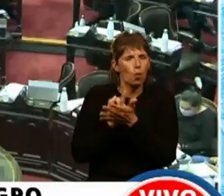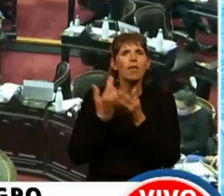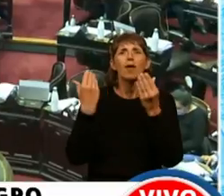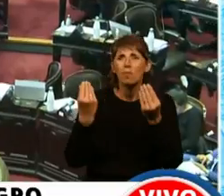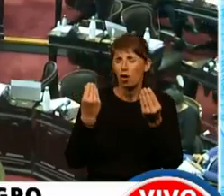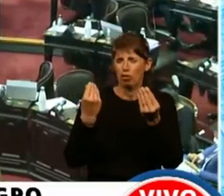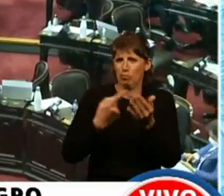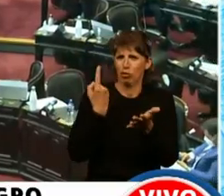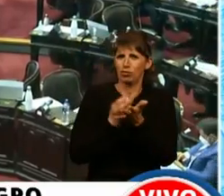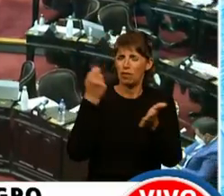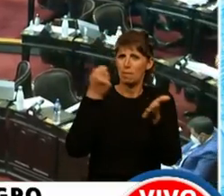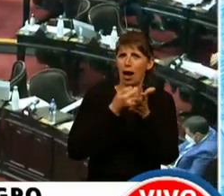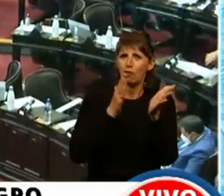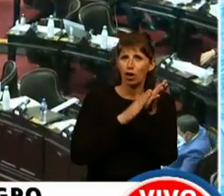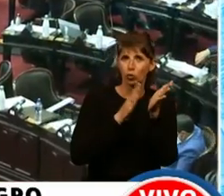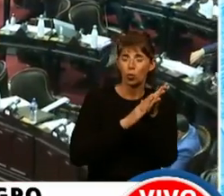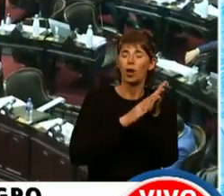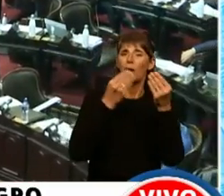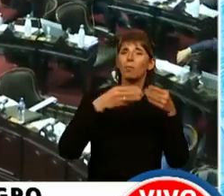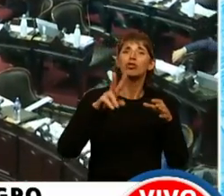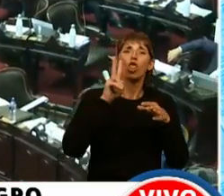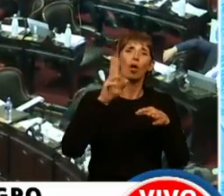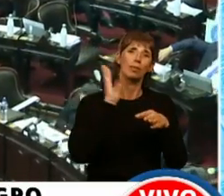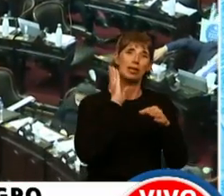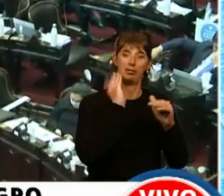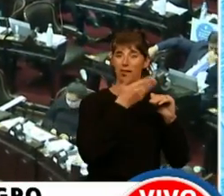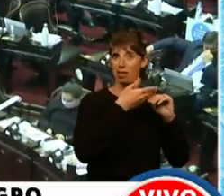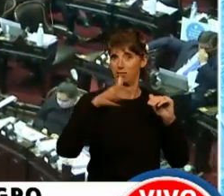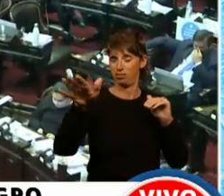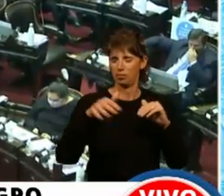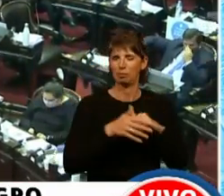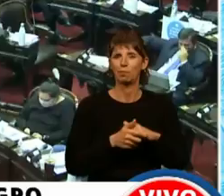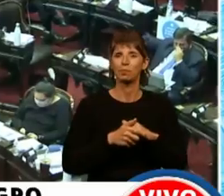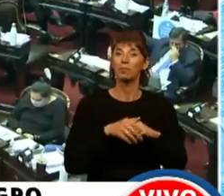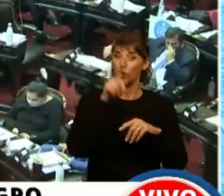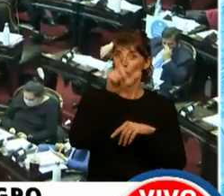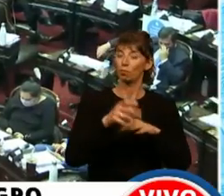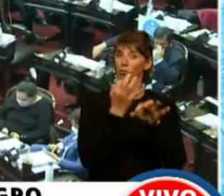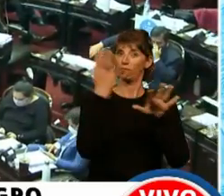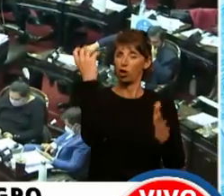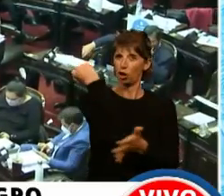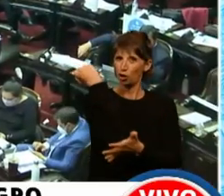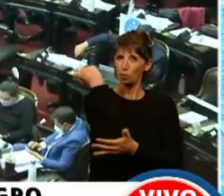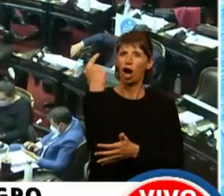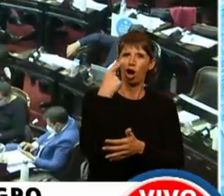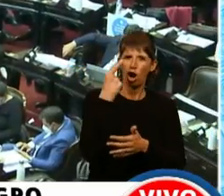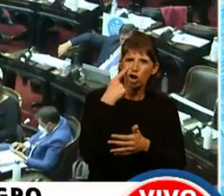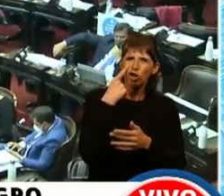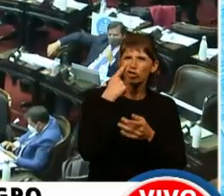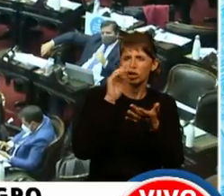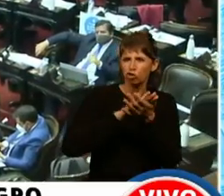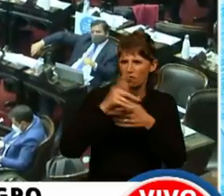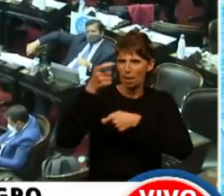2016 en adelante justamente un economista que conoce las leyes de mercado del que ha